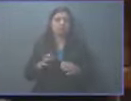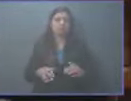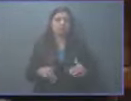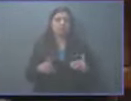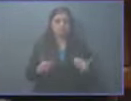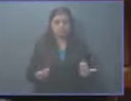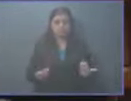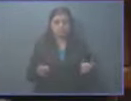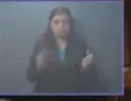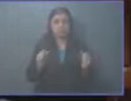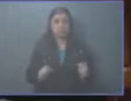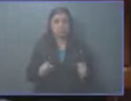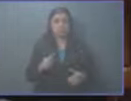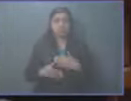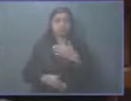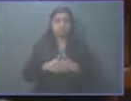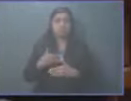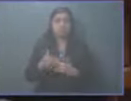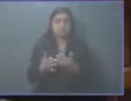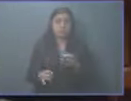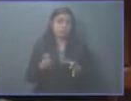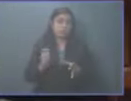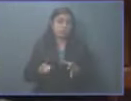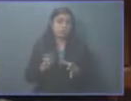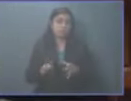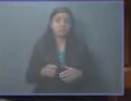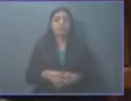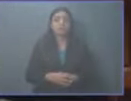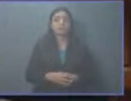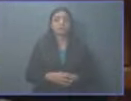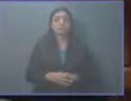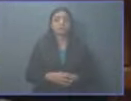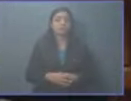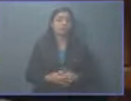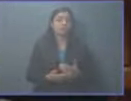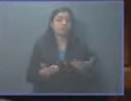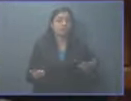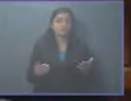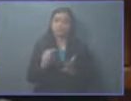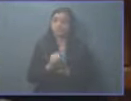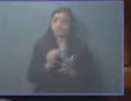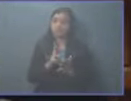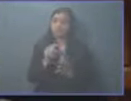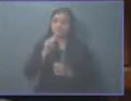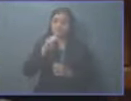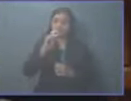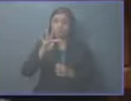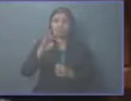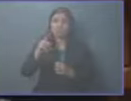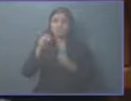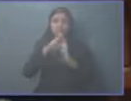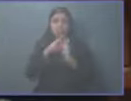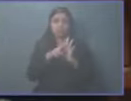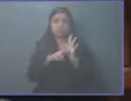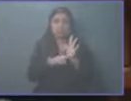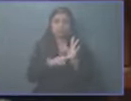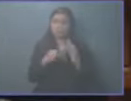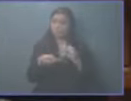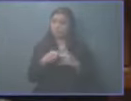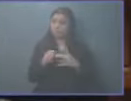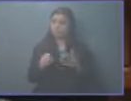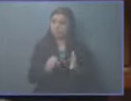total del procedimiento de antejuicio. Así lo dice el artículo 141 del Reglamento Interno